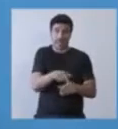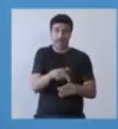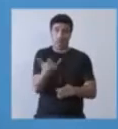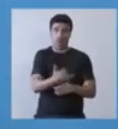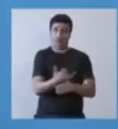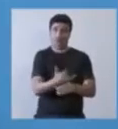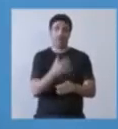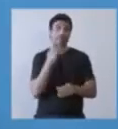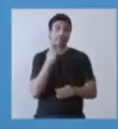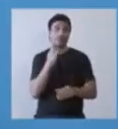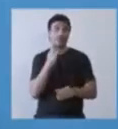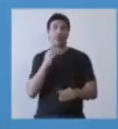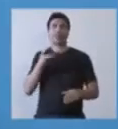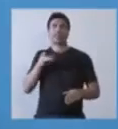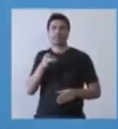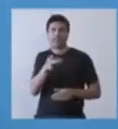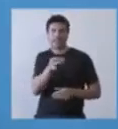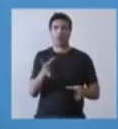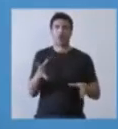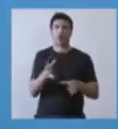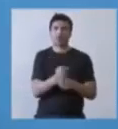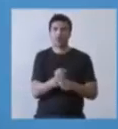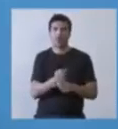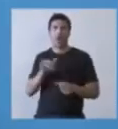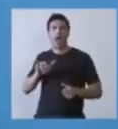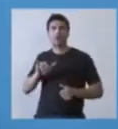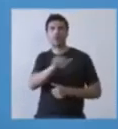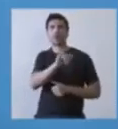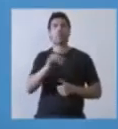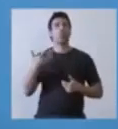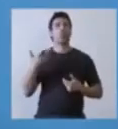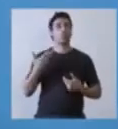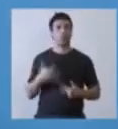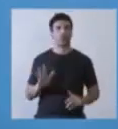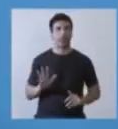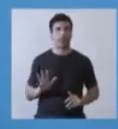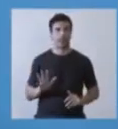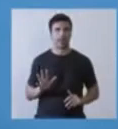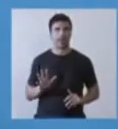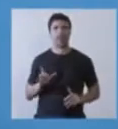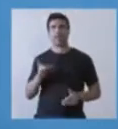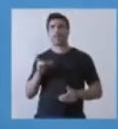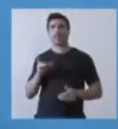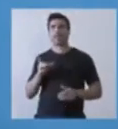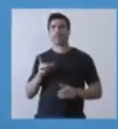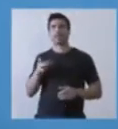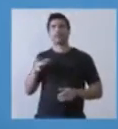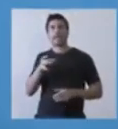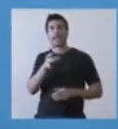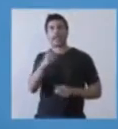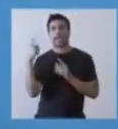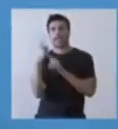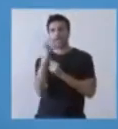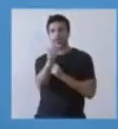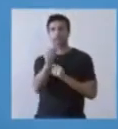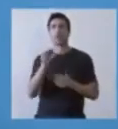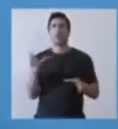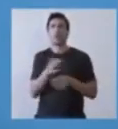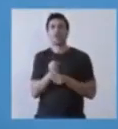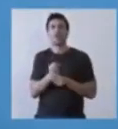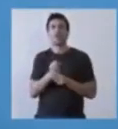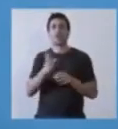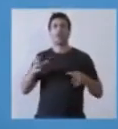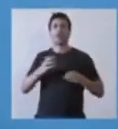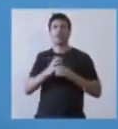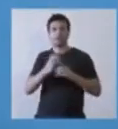y aviones en todo el país estoy hablando de trenes de larga distancia de trenes de larga distancia colectivos de larga distancia y